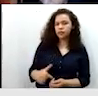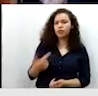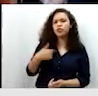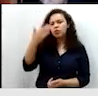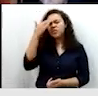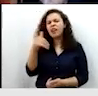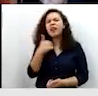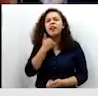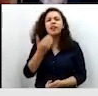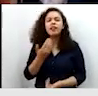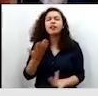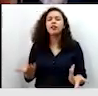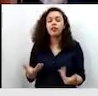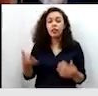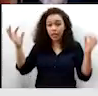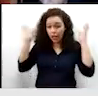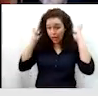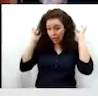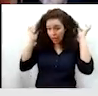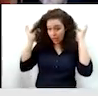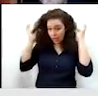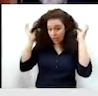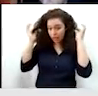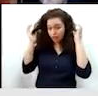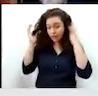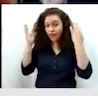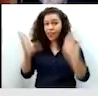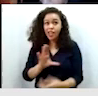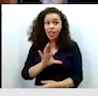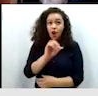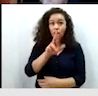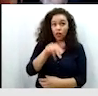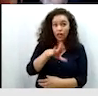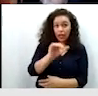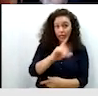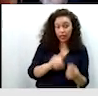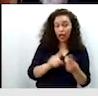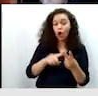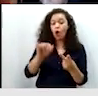saber si el cabello va en la orgánica o inorgánica.